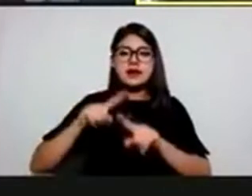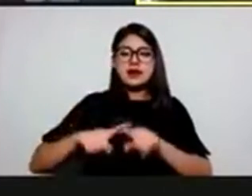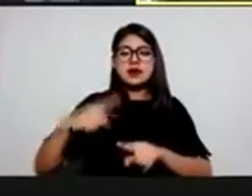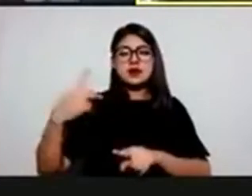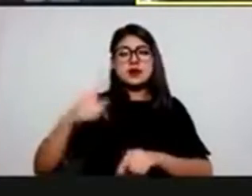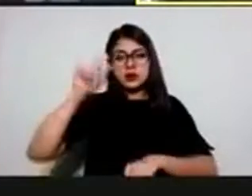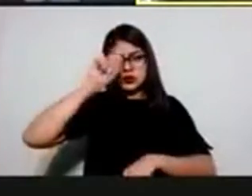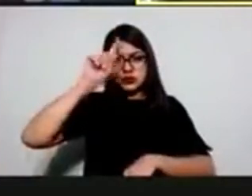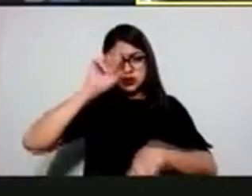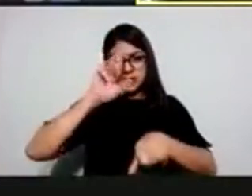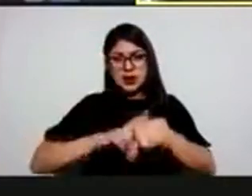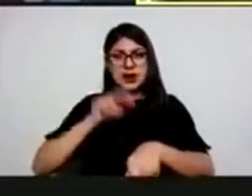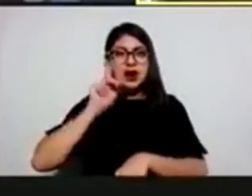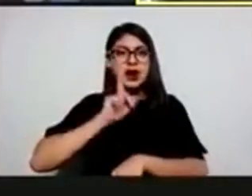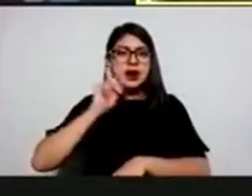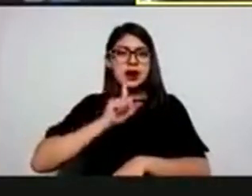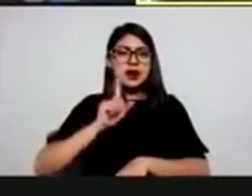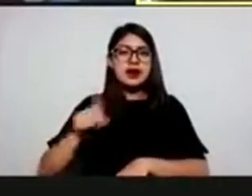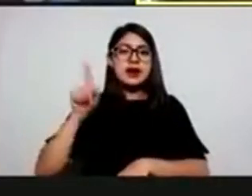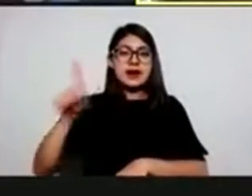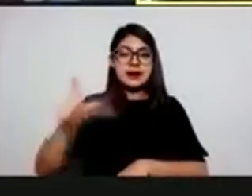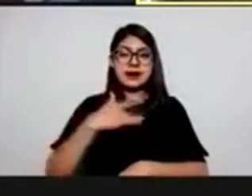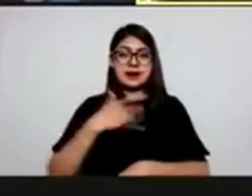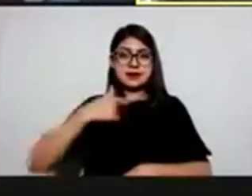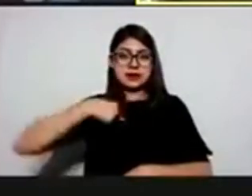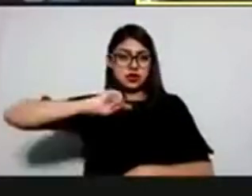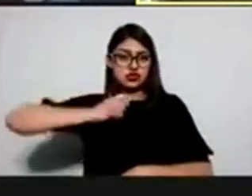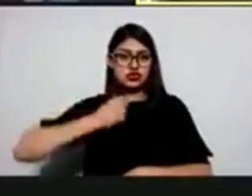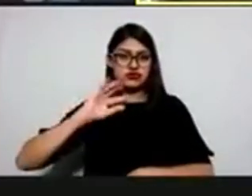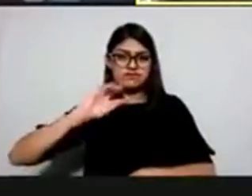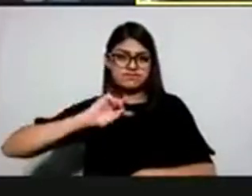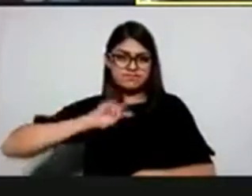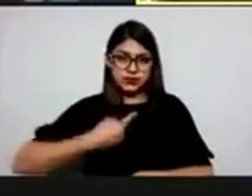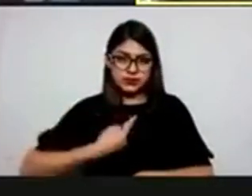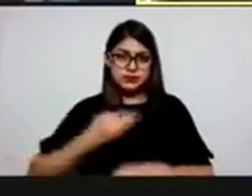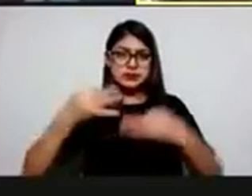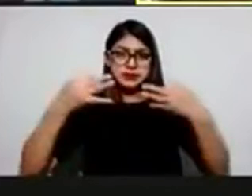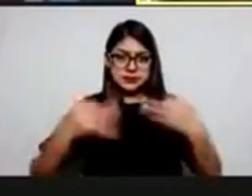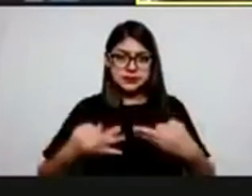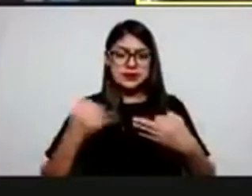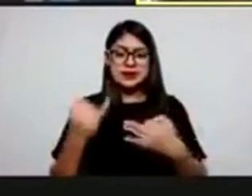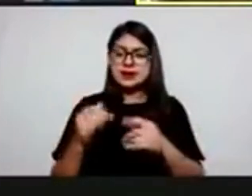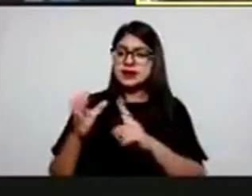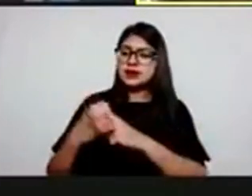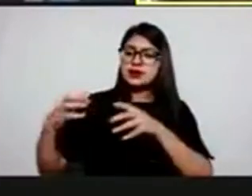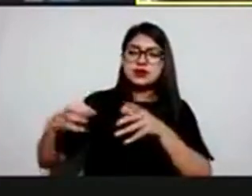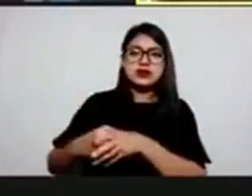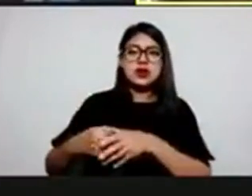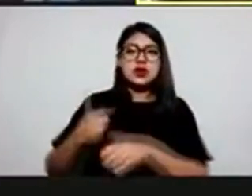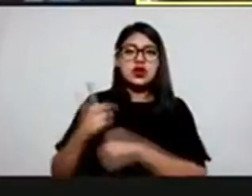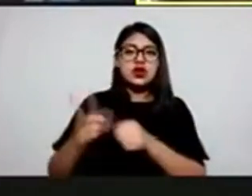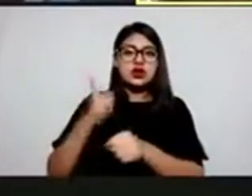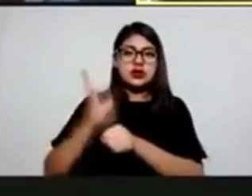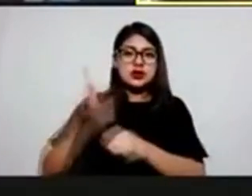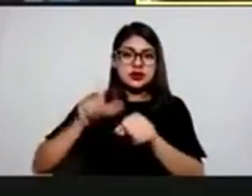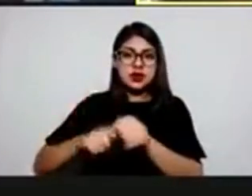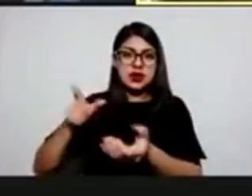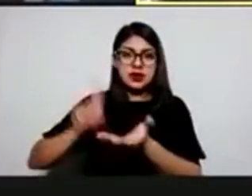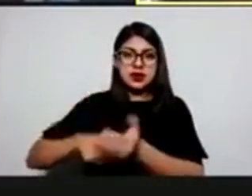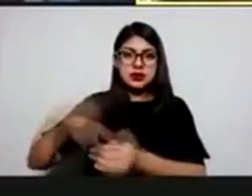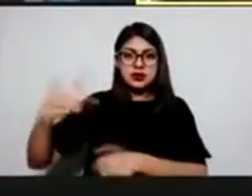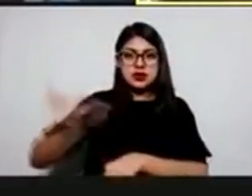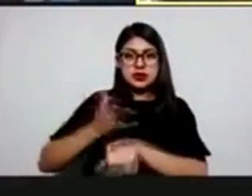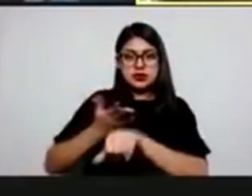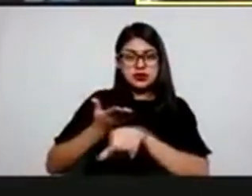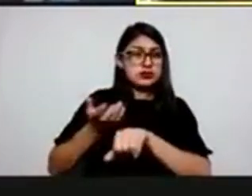como persona trans, y la secretaria técnica de un consejo distrital local en Aguascalientes, por presuntos hechos de violencia política